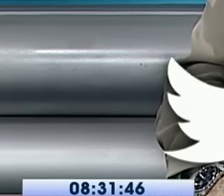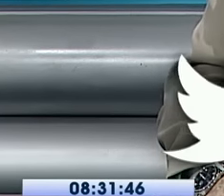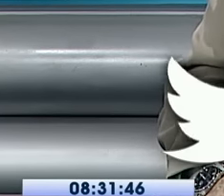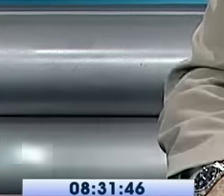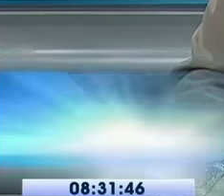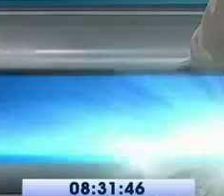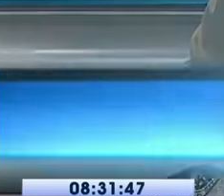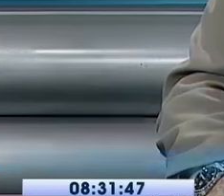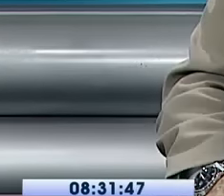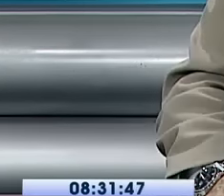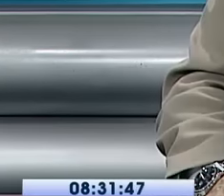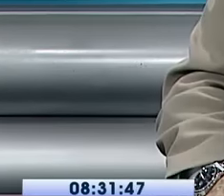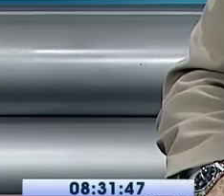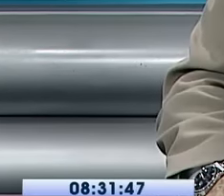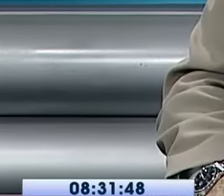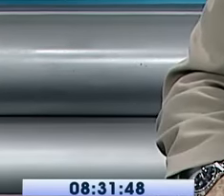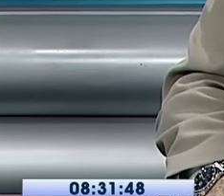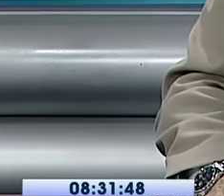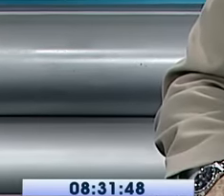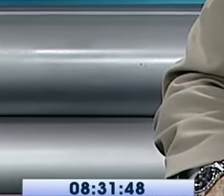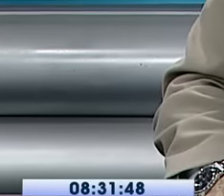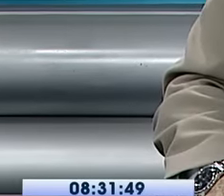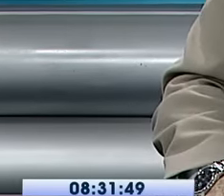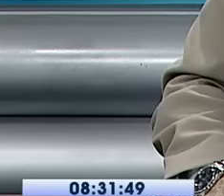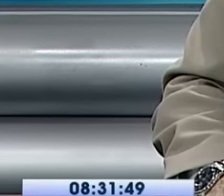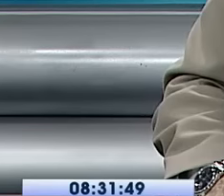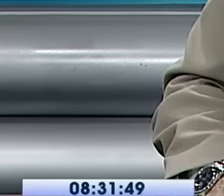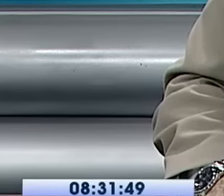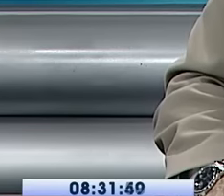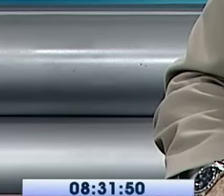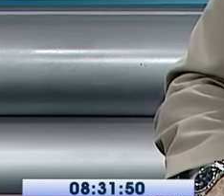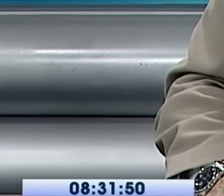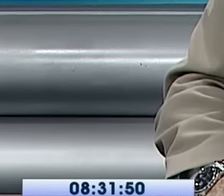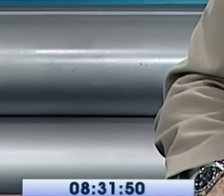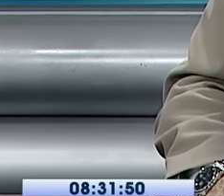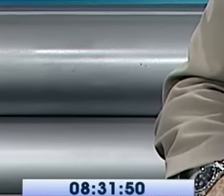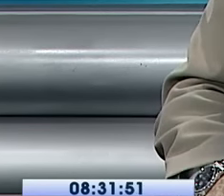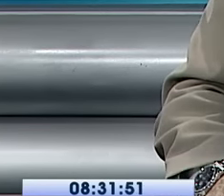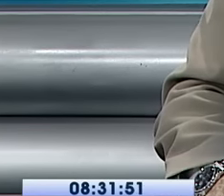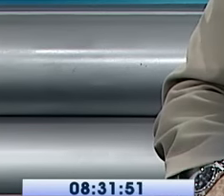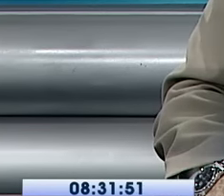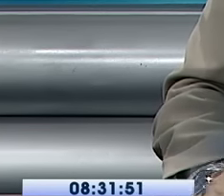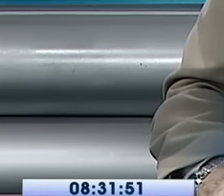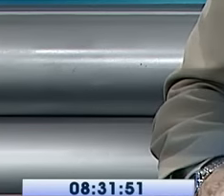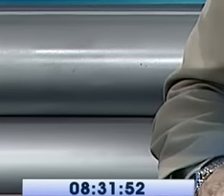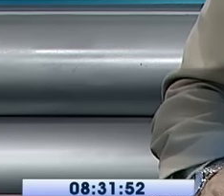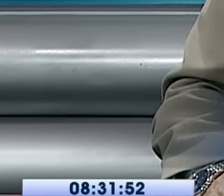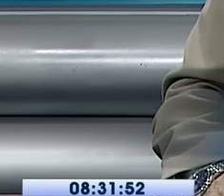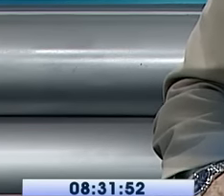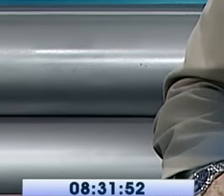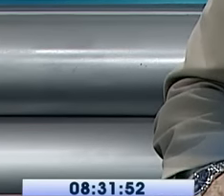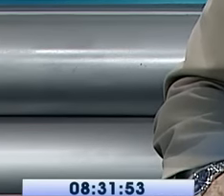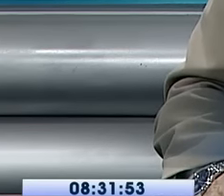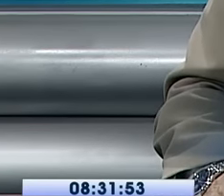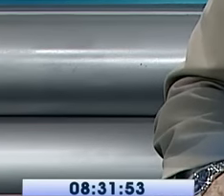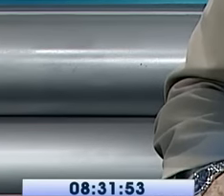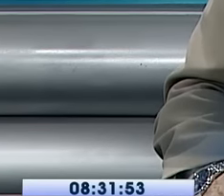@RTS_o_la_noticia. Y los números a los que nos pueden escribir, enviarnos videos, fotos o mensajes por